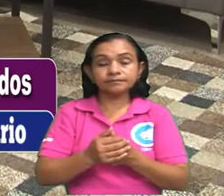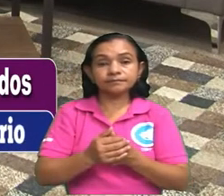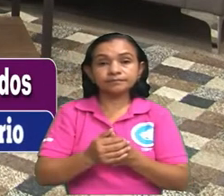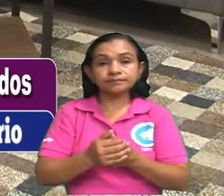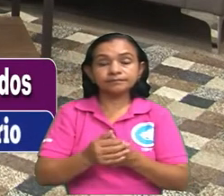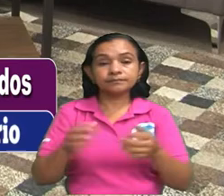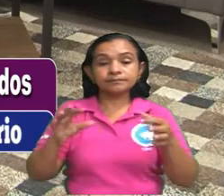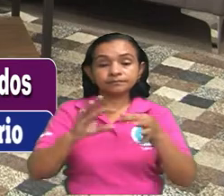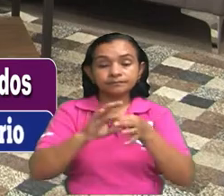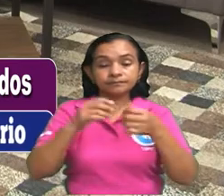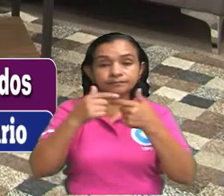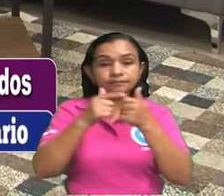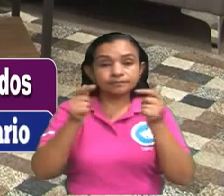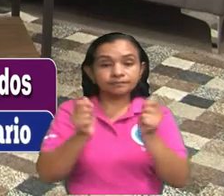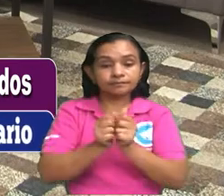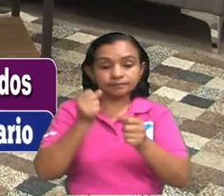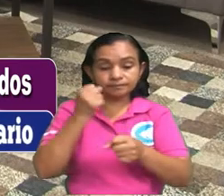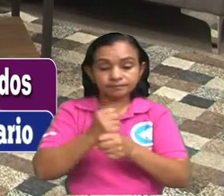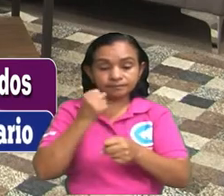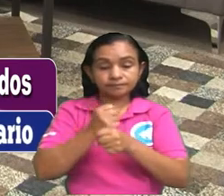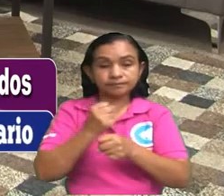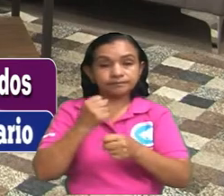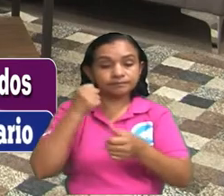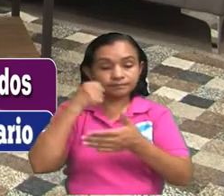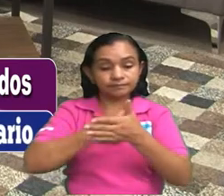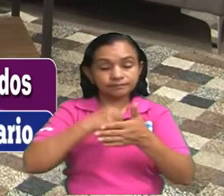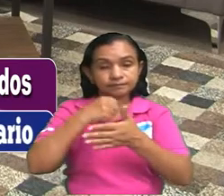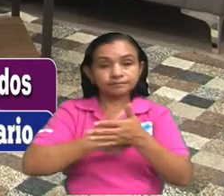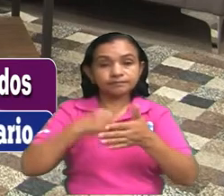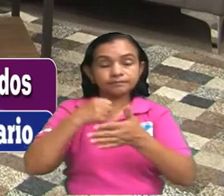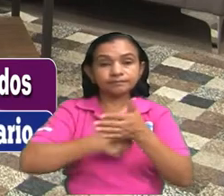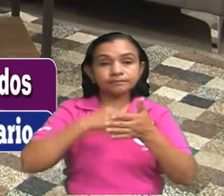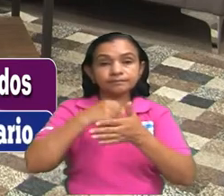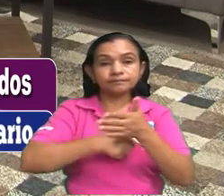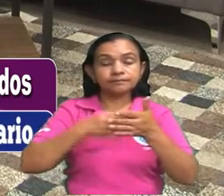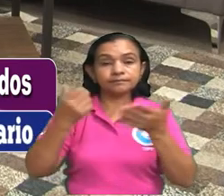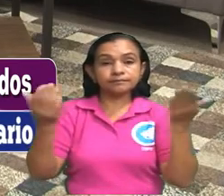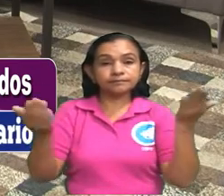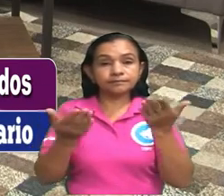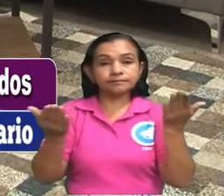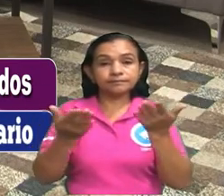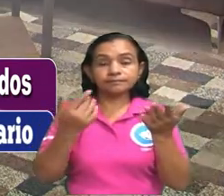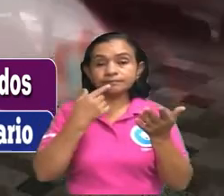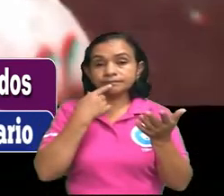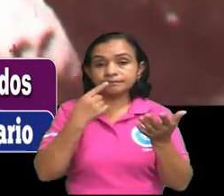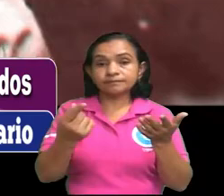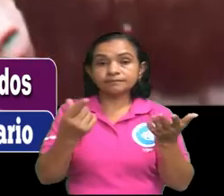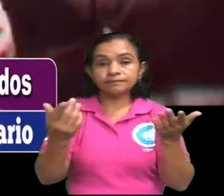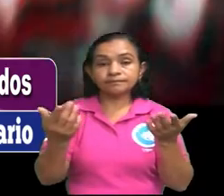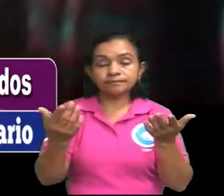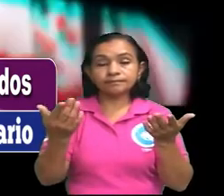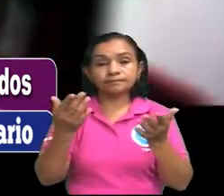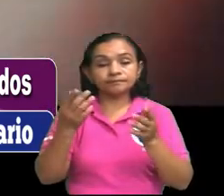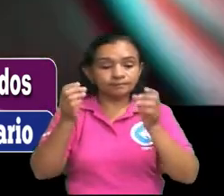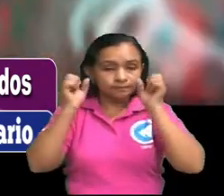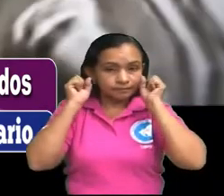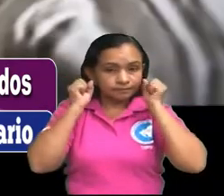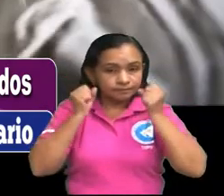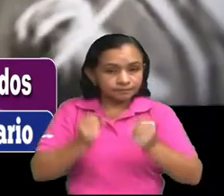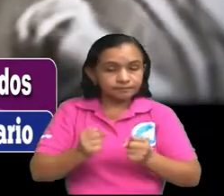del movimiento sindical obrero que sostiene y defiende la revolución, una recomendación también del comandante Tomás